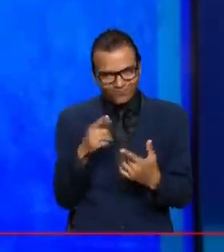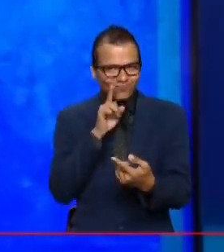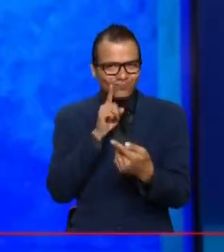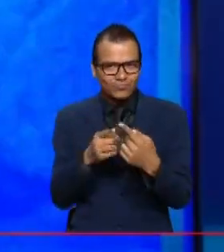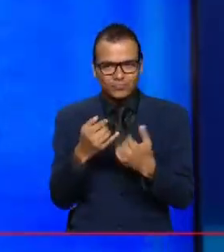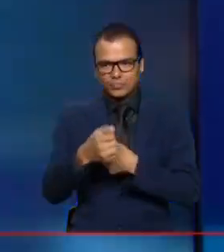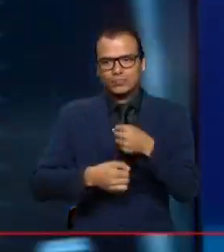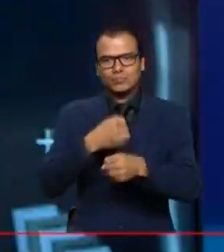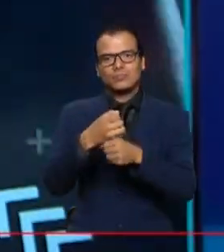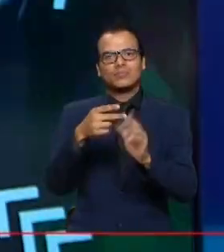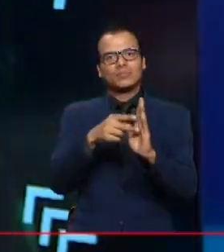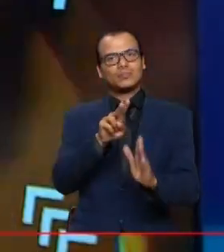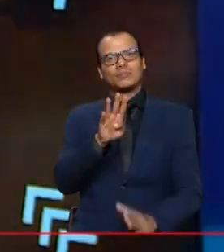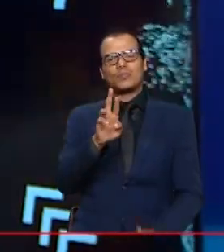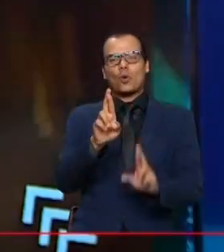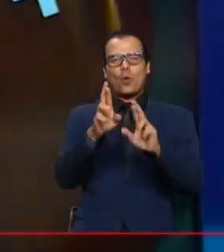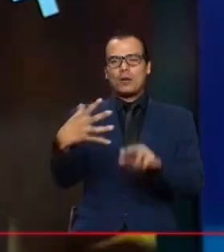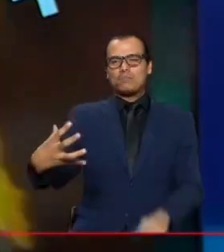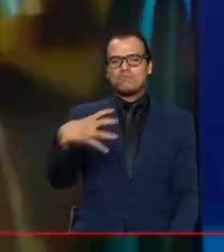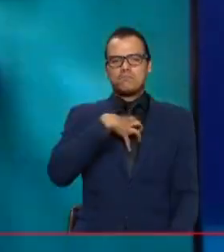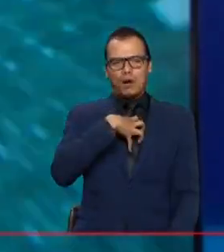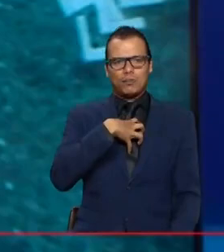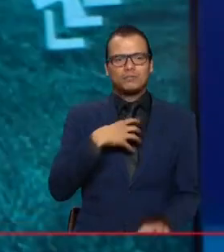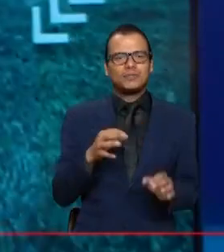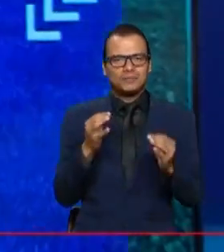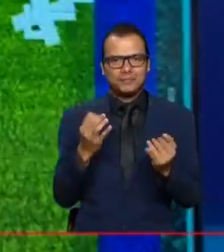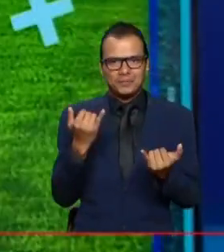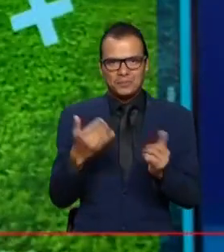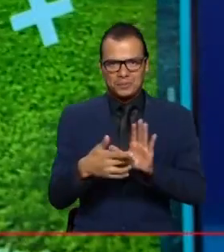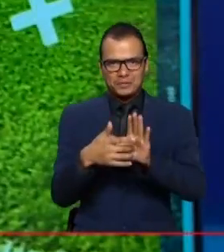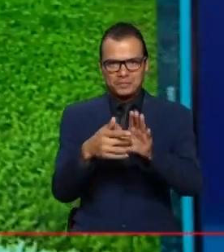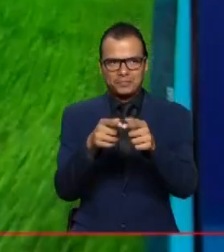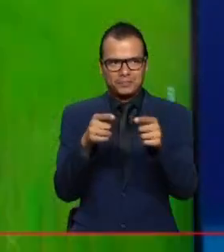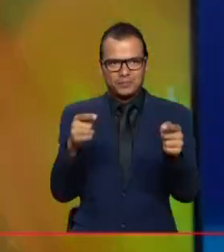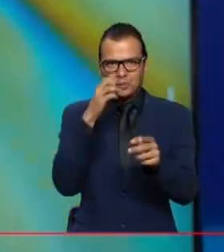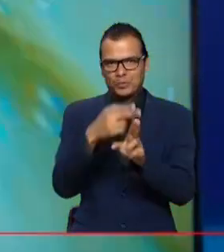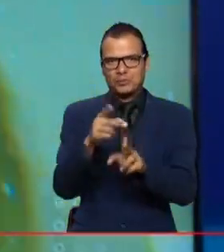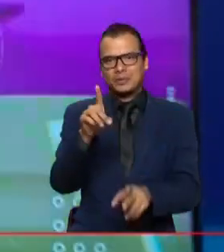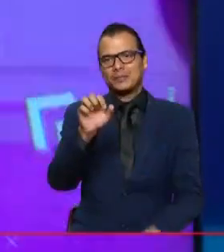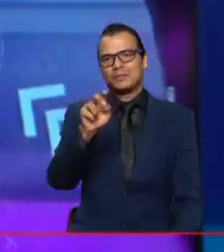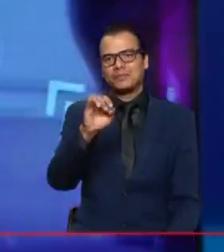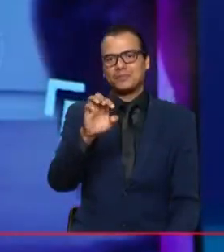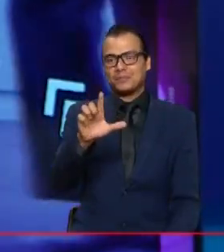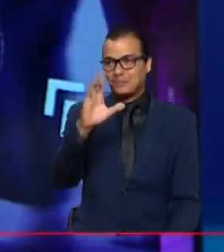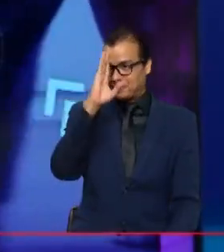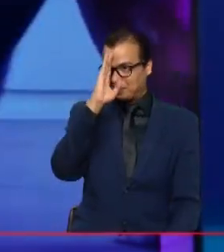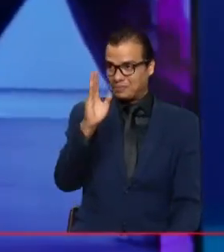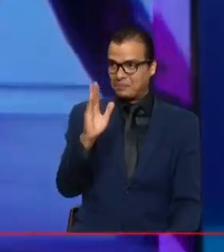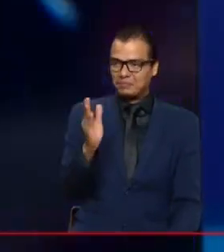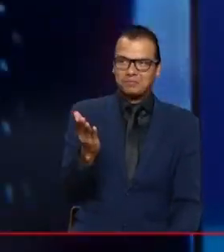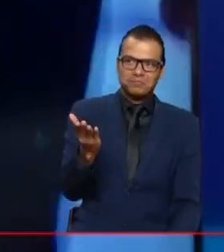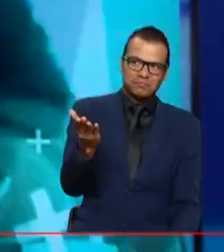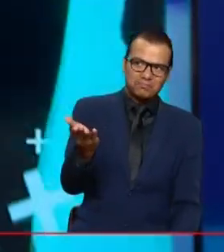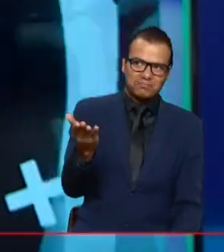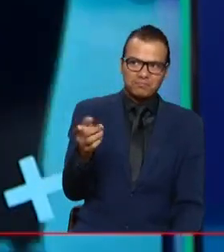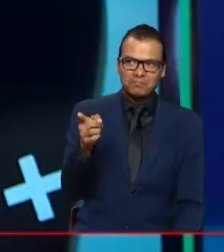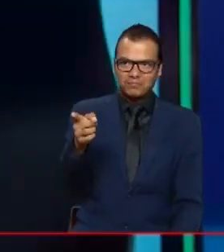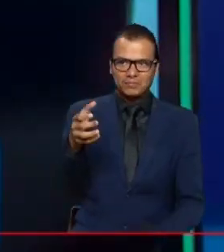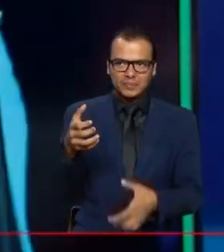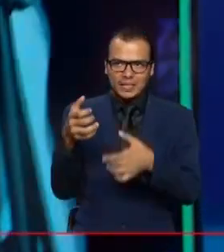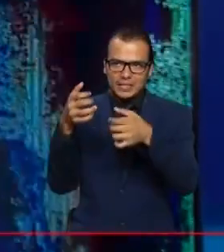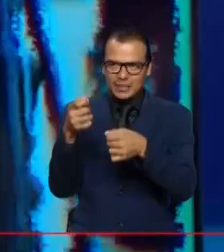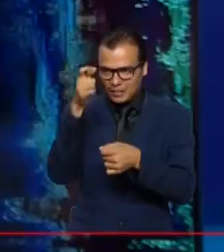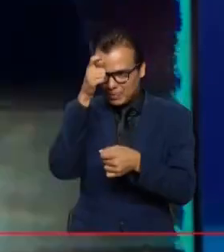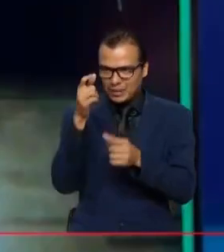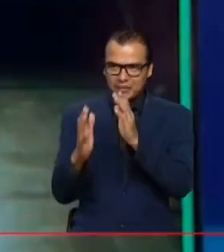título. Por eso giramos la información y está con nosotros Dani, don Dani Millán. Hola, buena tarde, ¿qué tal? Ustedes de la sede